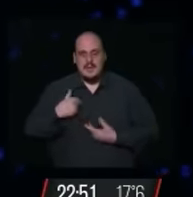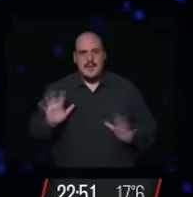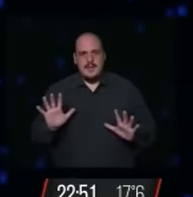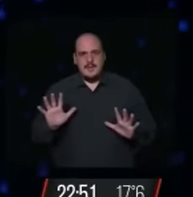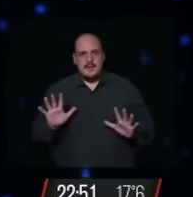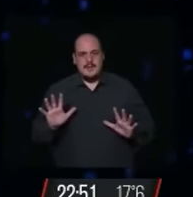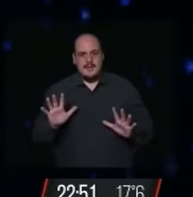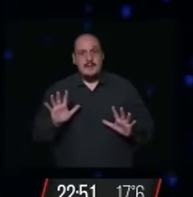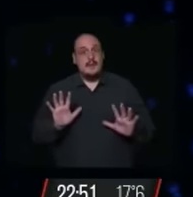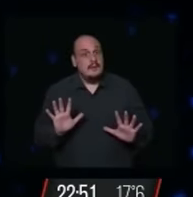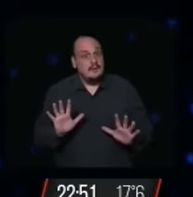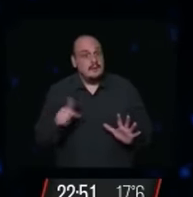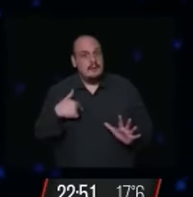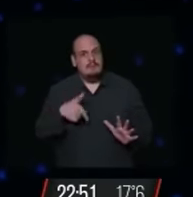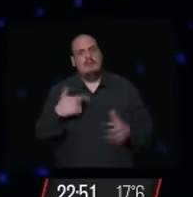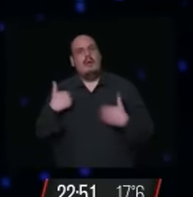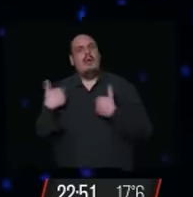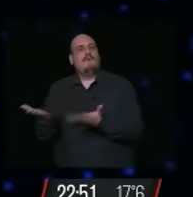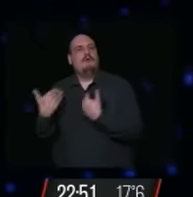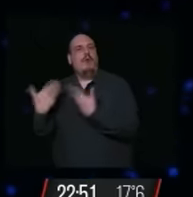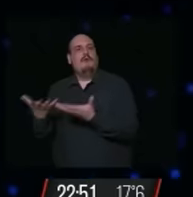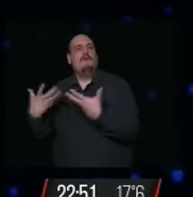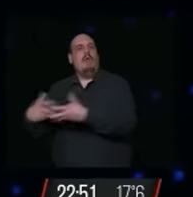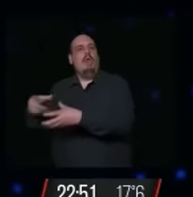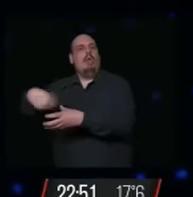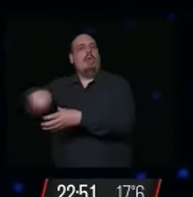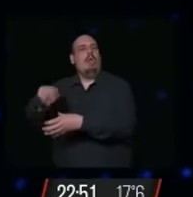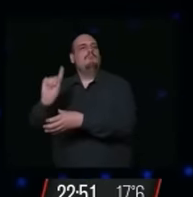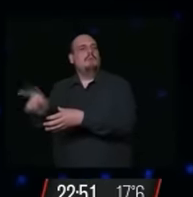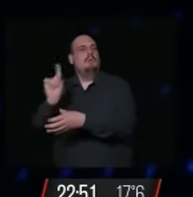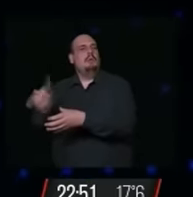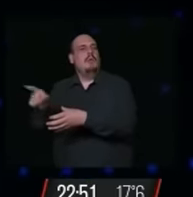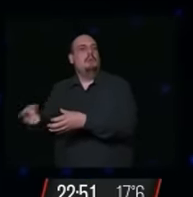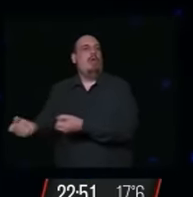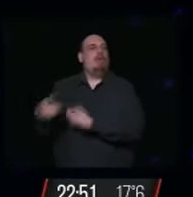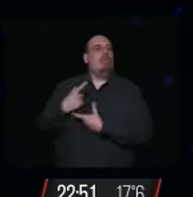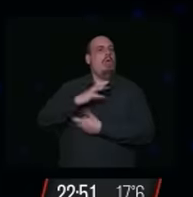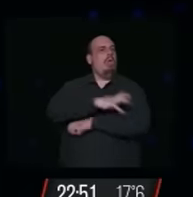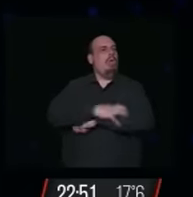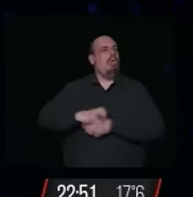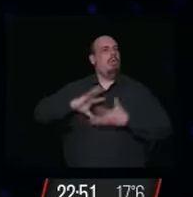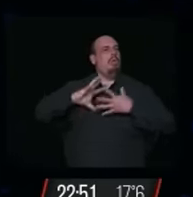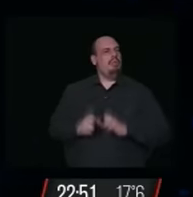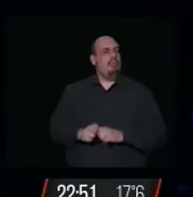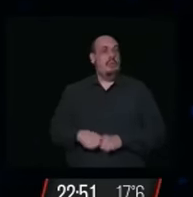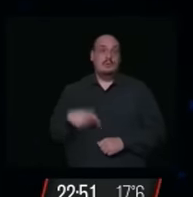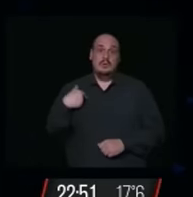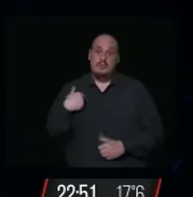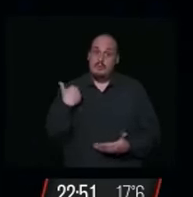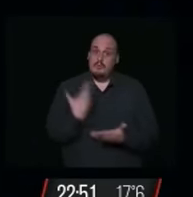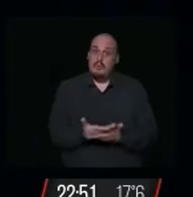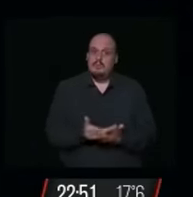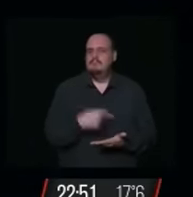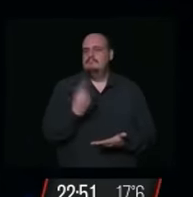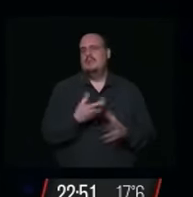paralizás, beneficias al status quo, a ese status quo que nos empobrece. Por ende, nosotros venimos a ofrecerte el modelo de la